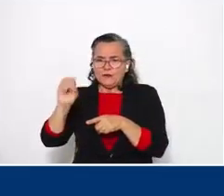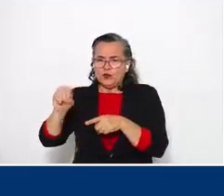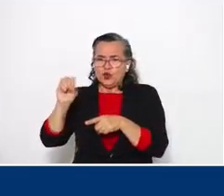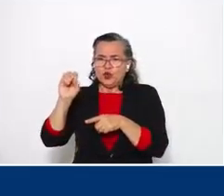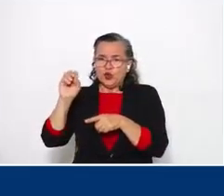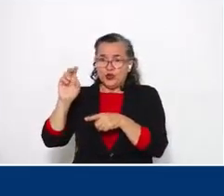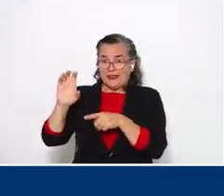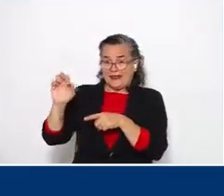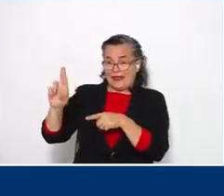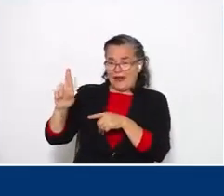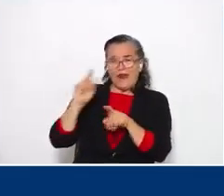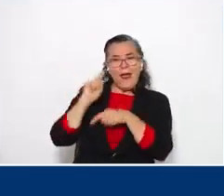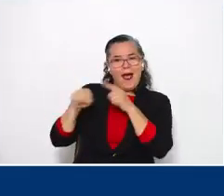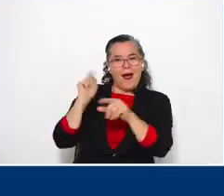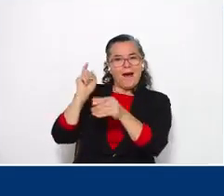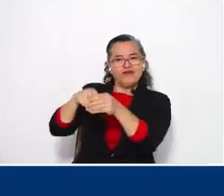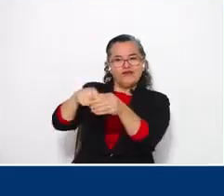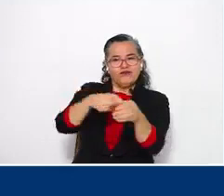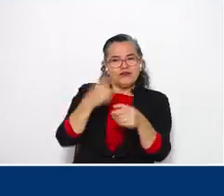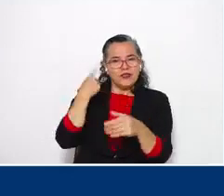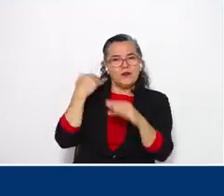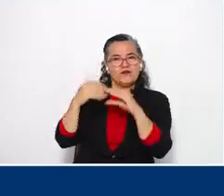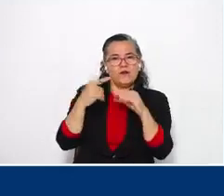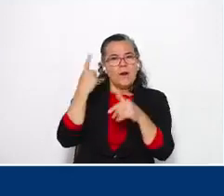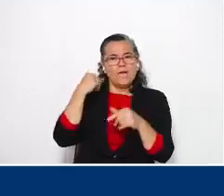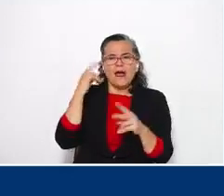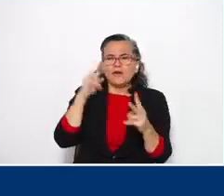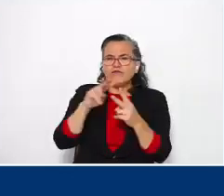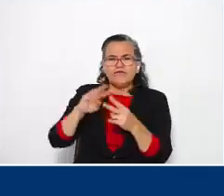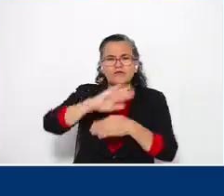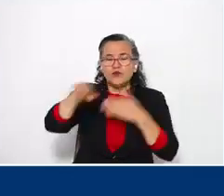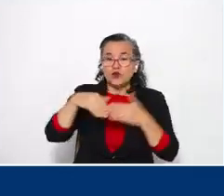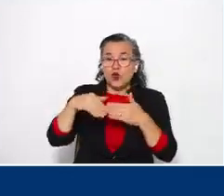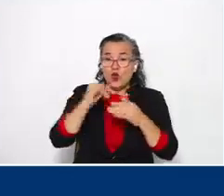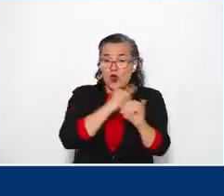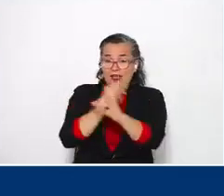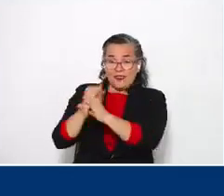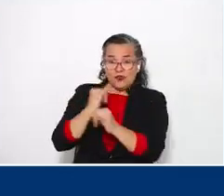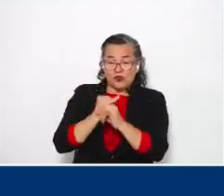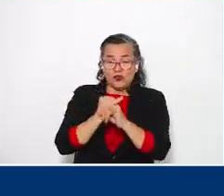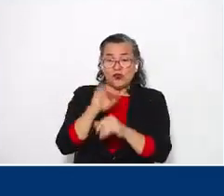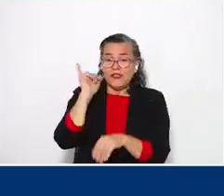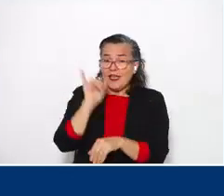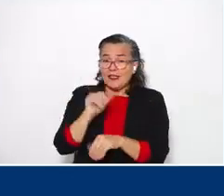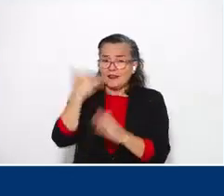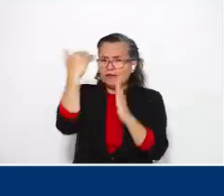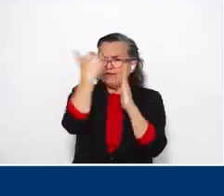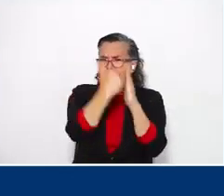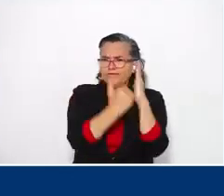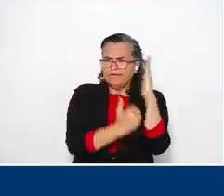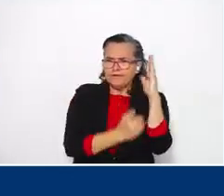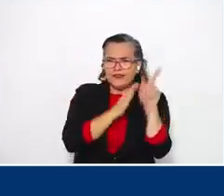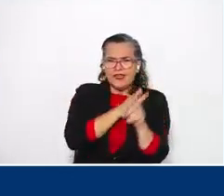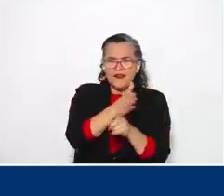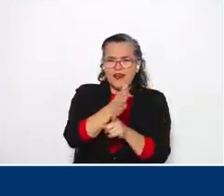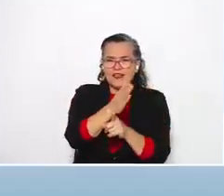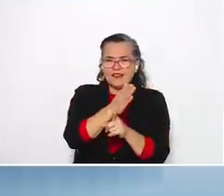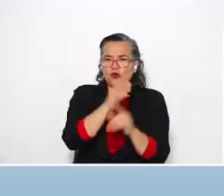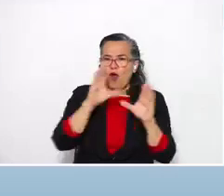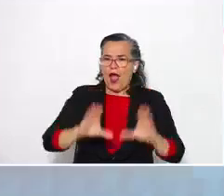www.sinaes.ac.cr. De esta manera conocen todo nuestro quehacer institucional y conocen así la lista de carreras con acreditación